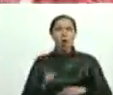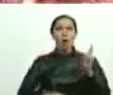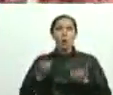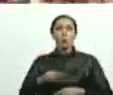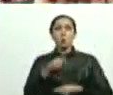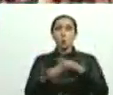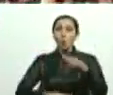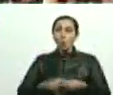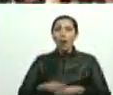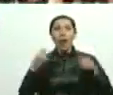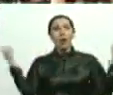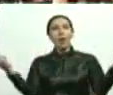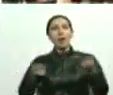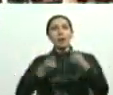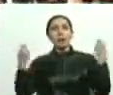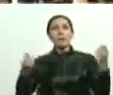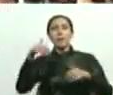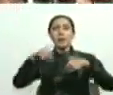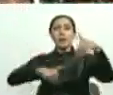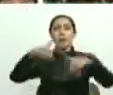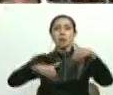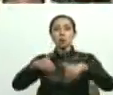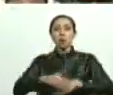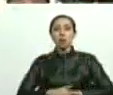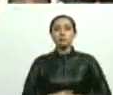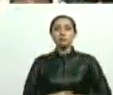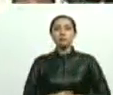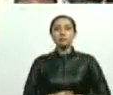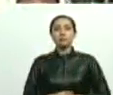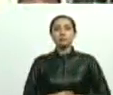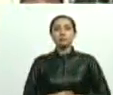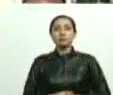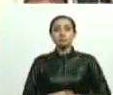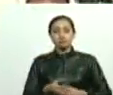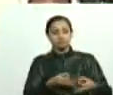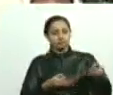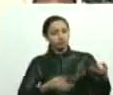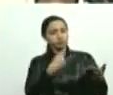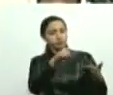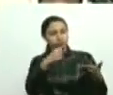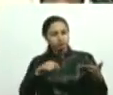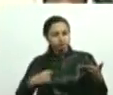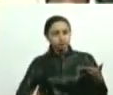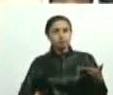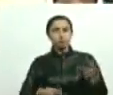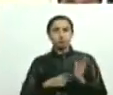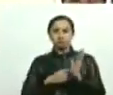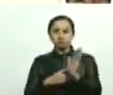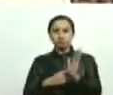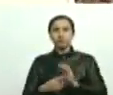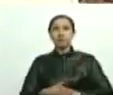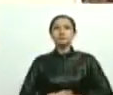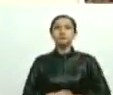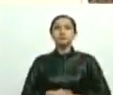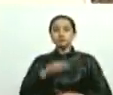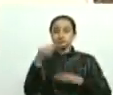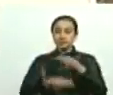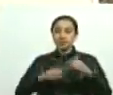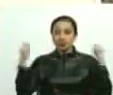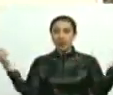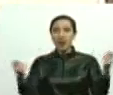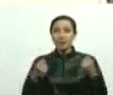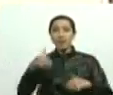ser esta campaña electoral. Aquí están bien establecidos para que haya una campaña